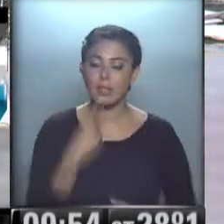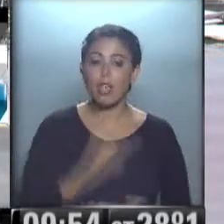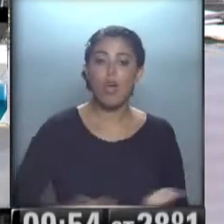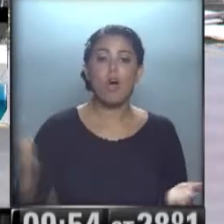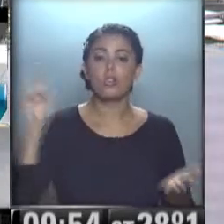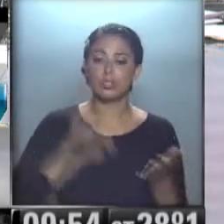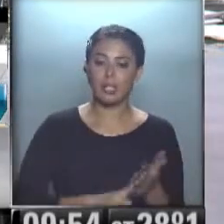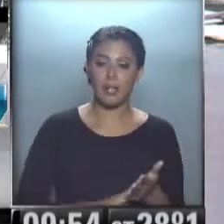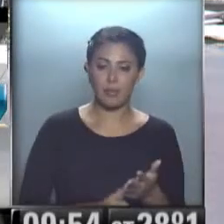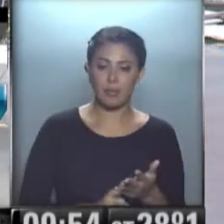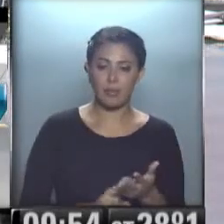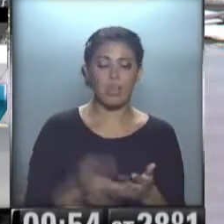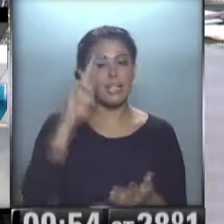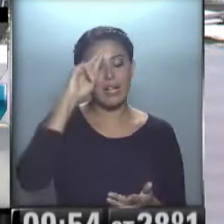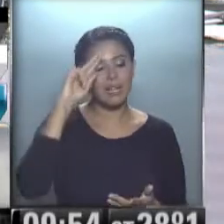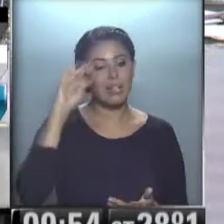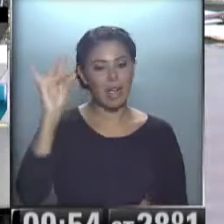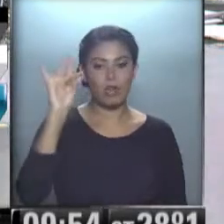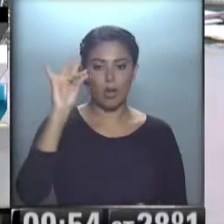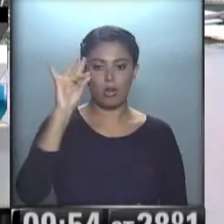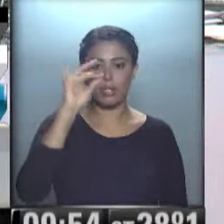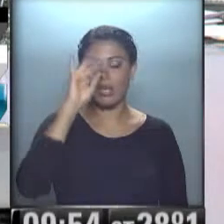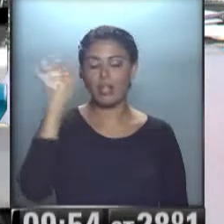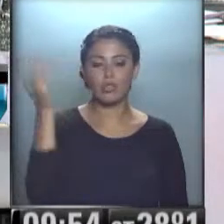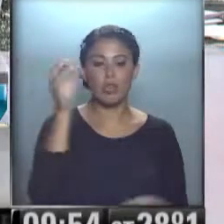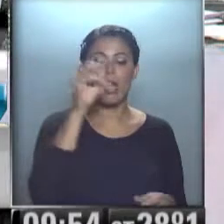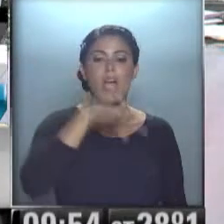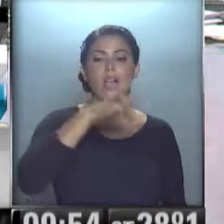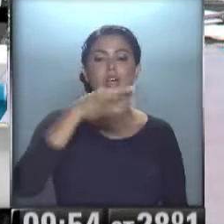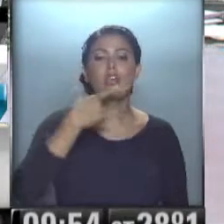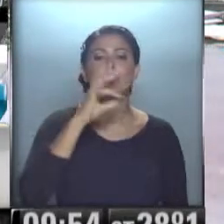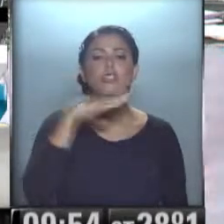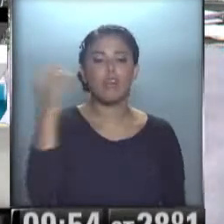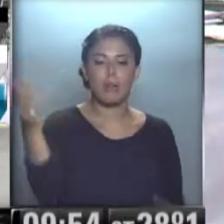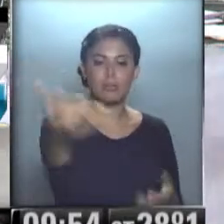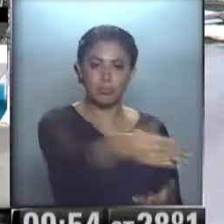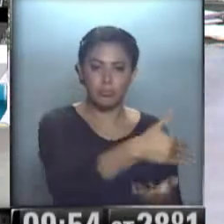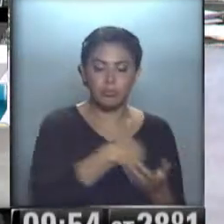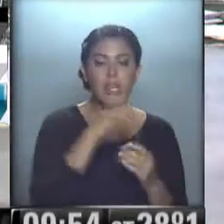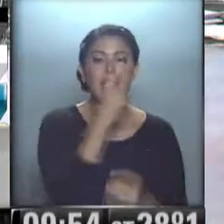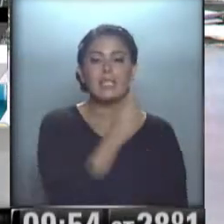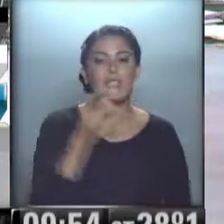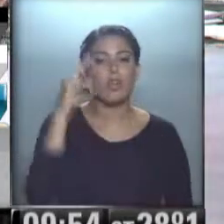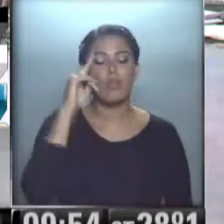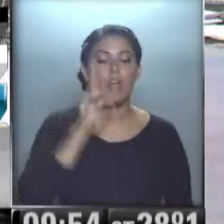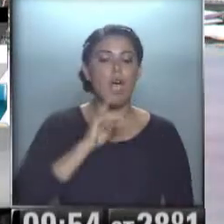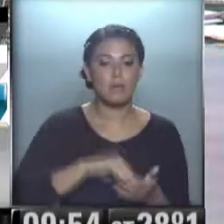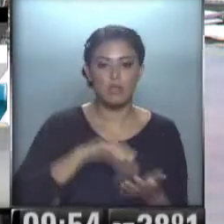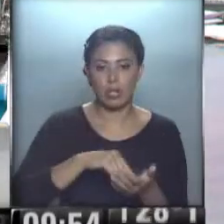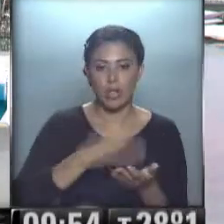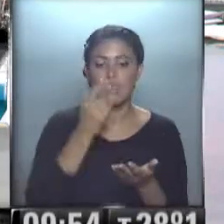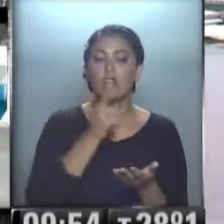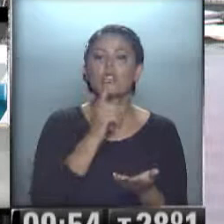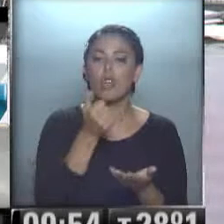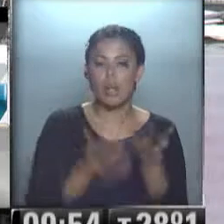a registrar un récord en la cosecha de soja que llegaría o superaría los 109 millones de toneladas aunque con un